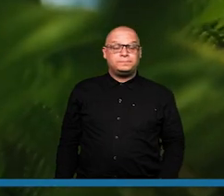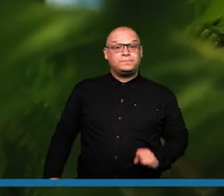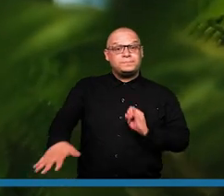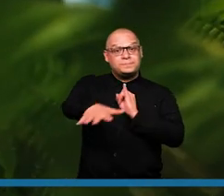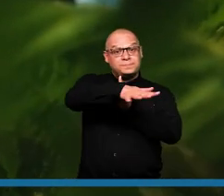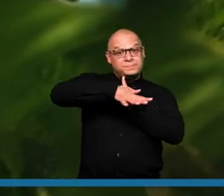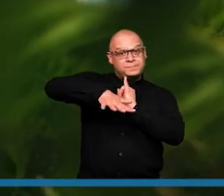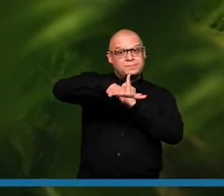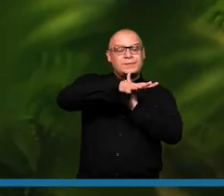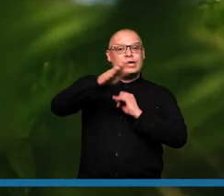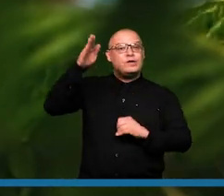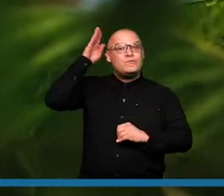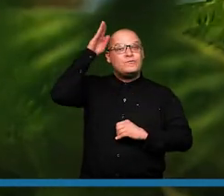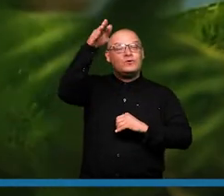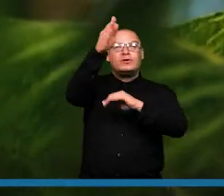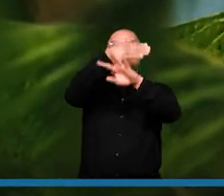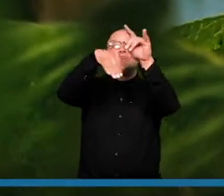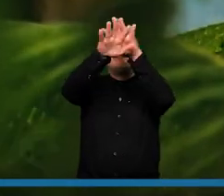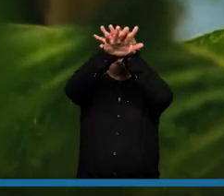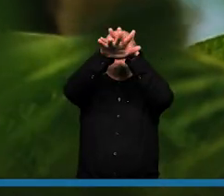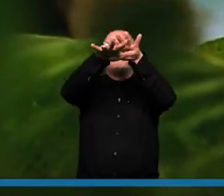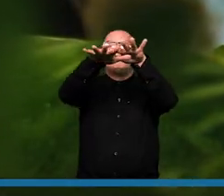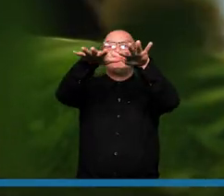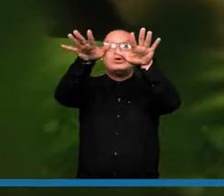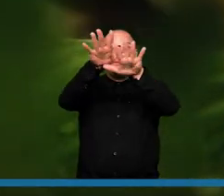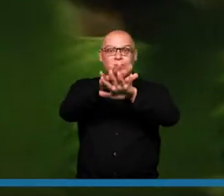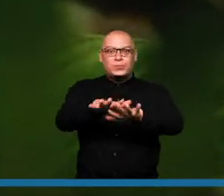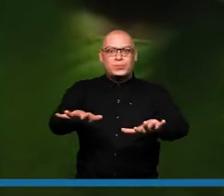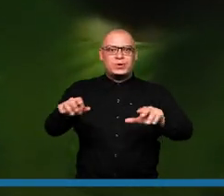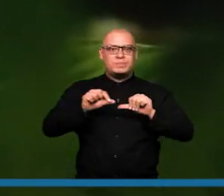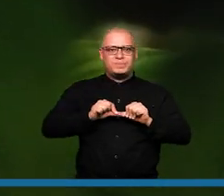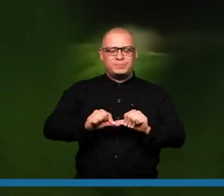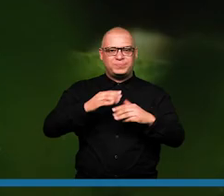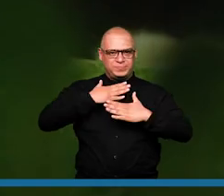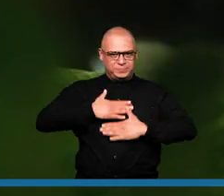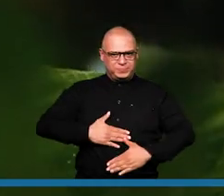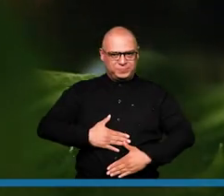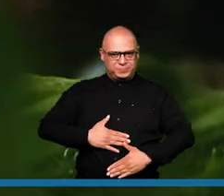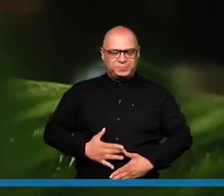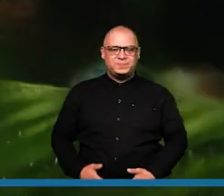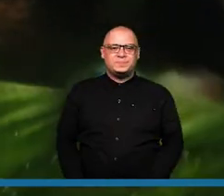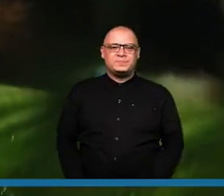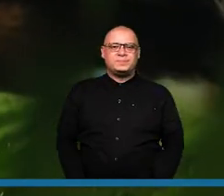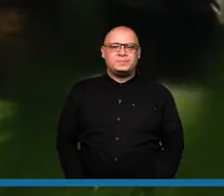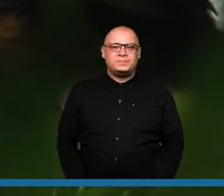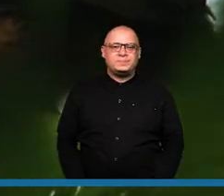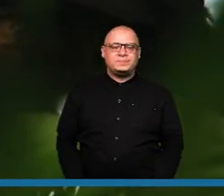Área Metropolitana del Valle de Aburrá. Futuro sostenible.